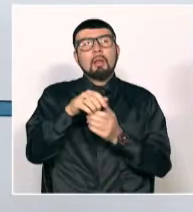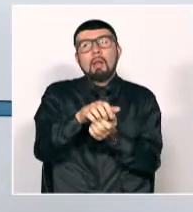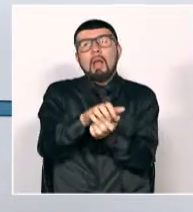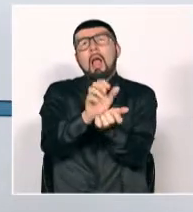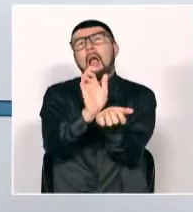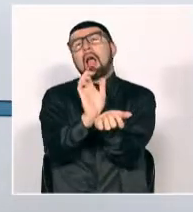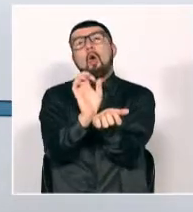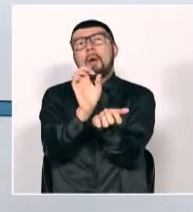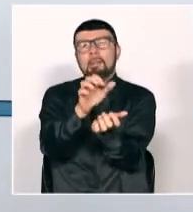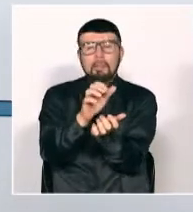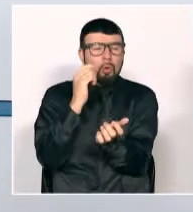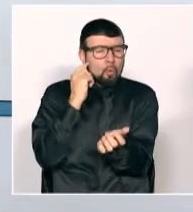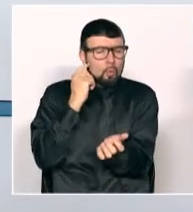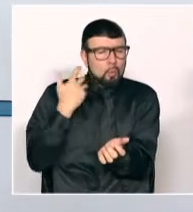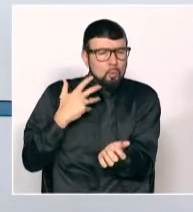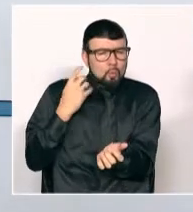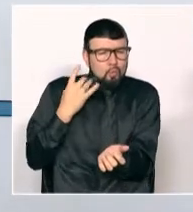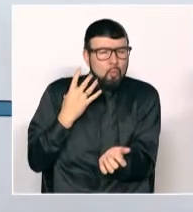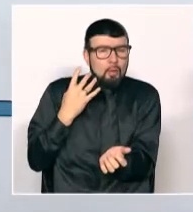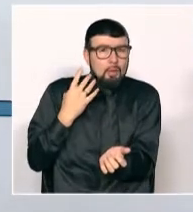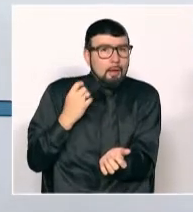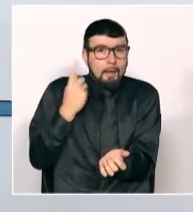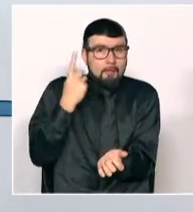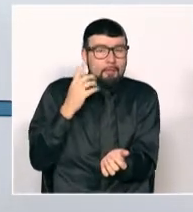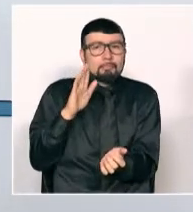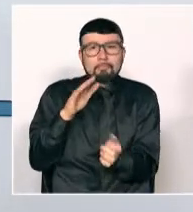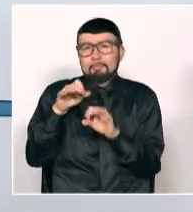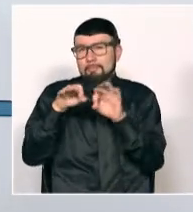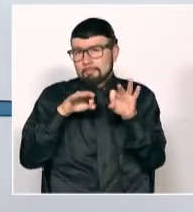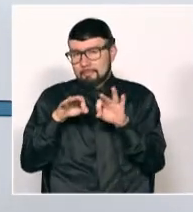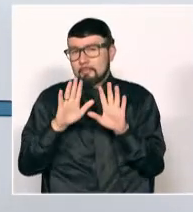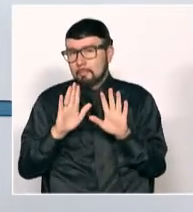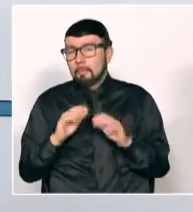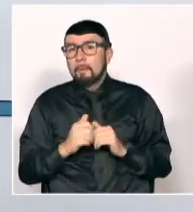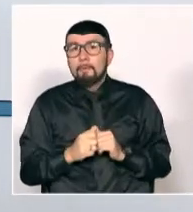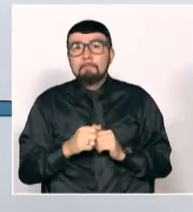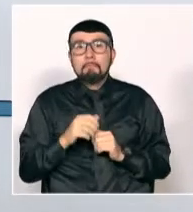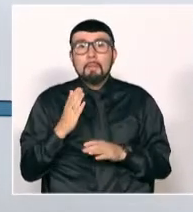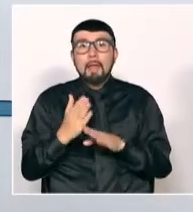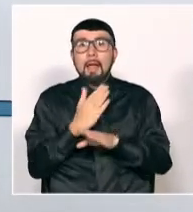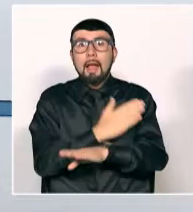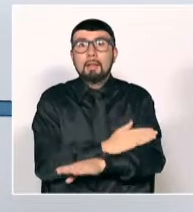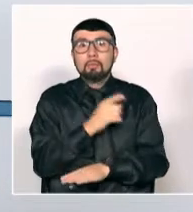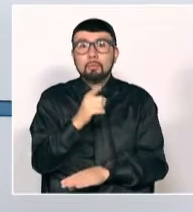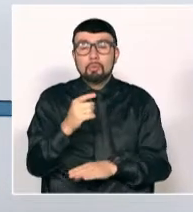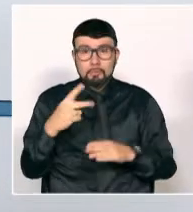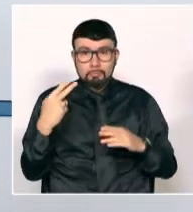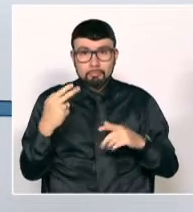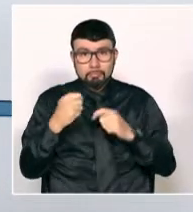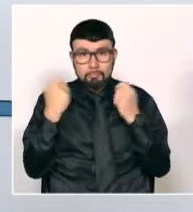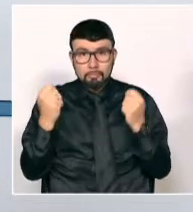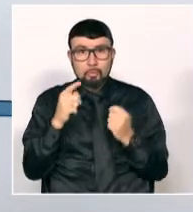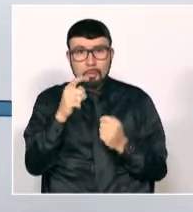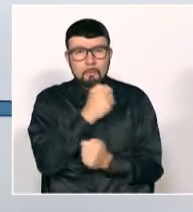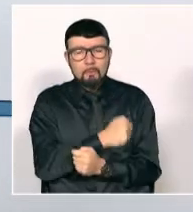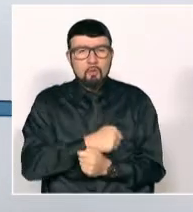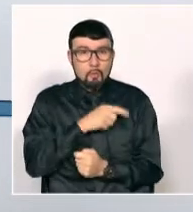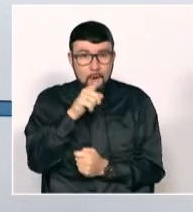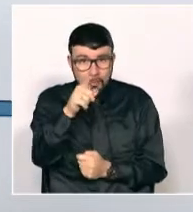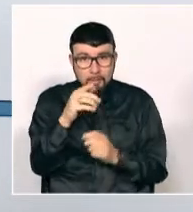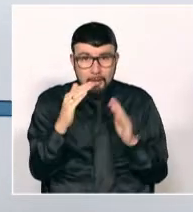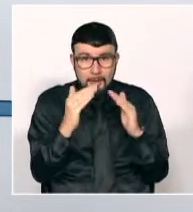la boca, así que la invitación es que antes de ir a este corte de comerciales, ustedes hagan este ejercicio de abrir y cerrar la